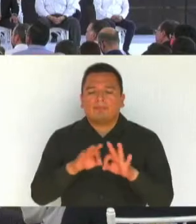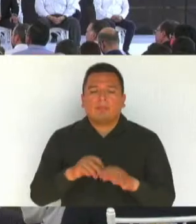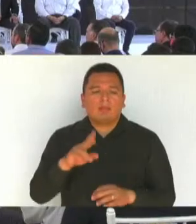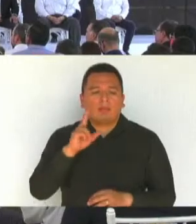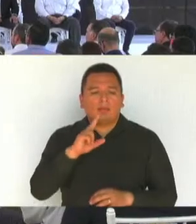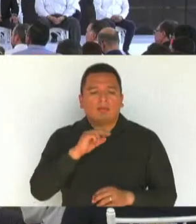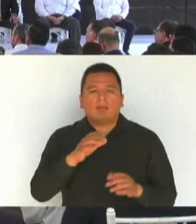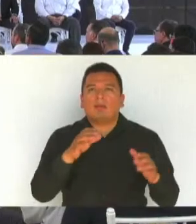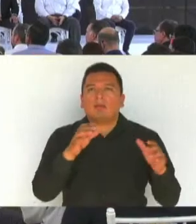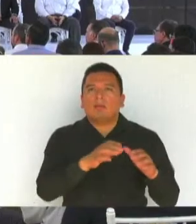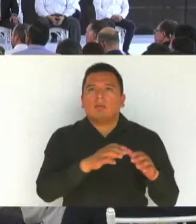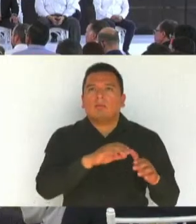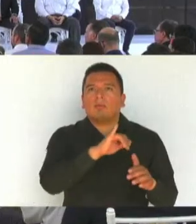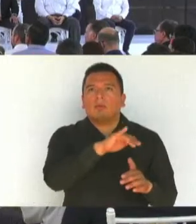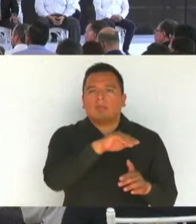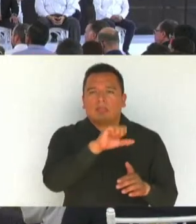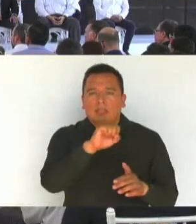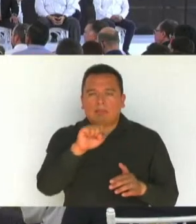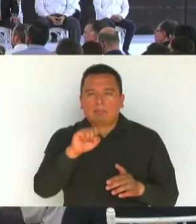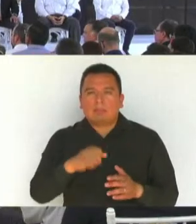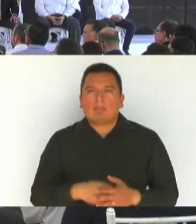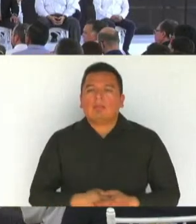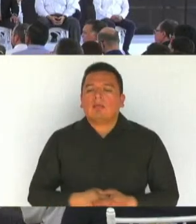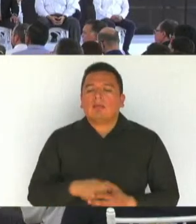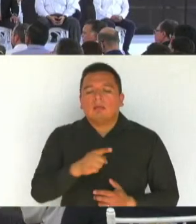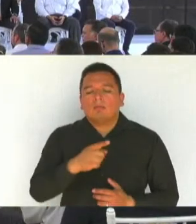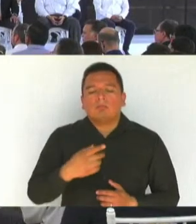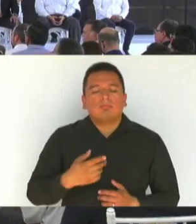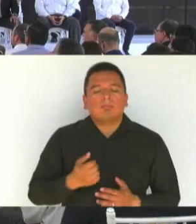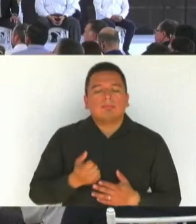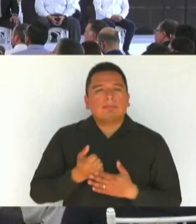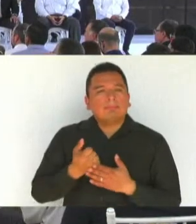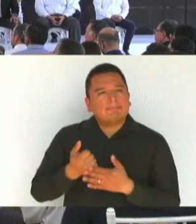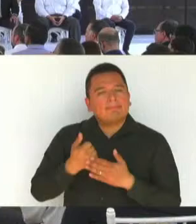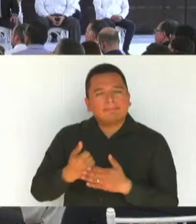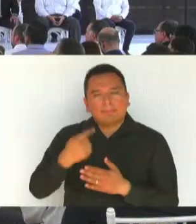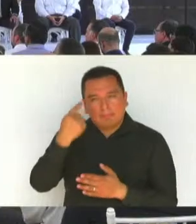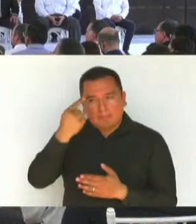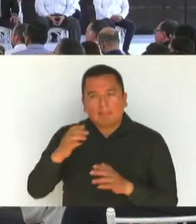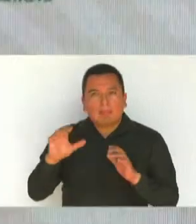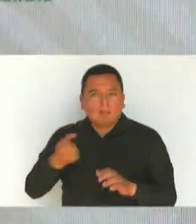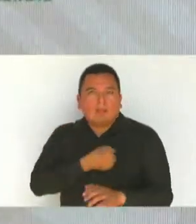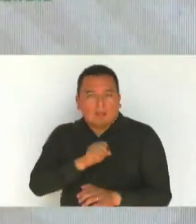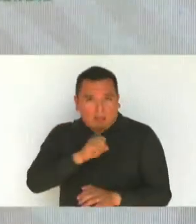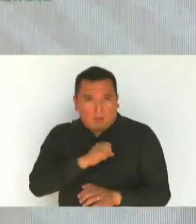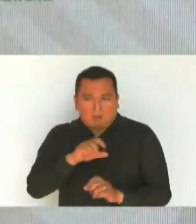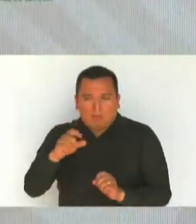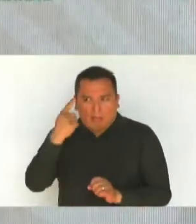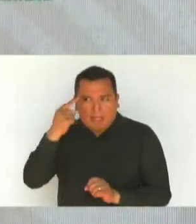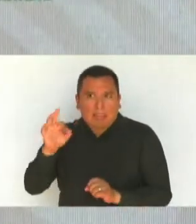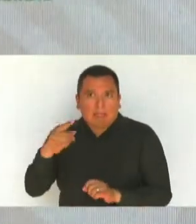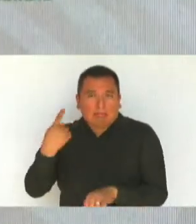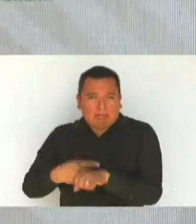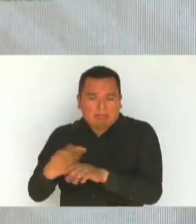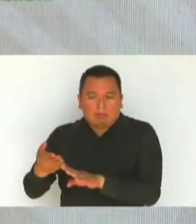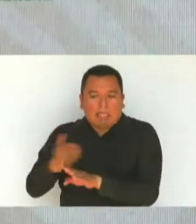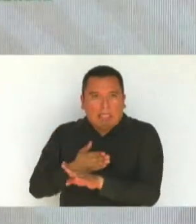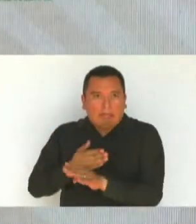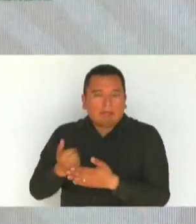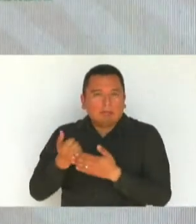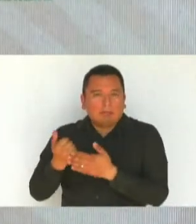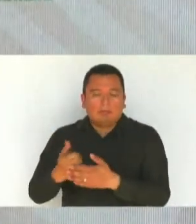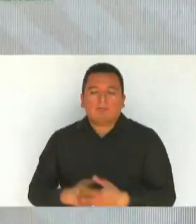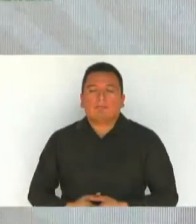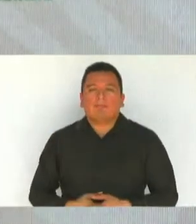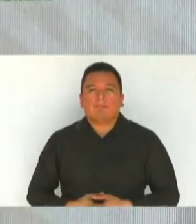IMSS enfocadas en la promoción y la protección de la salud, así como en la prevención de enfermedades, con el fin